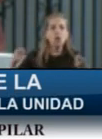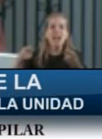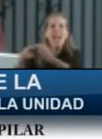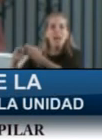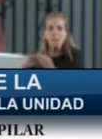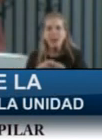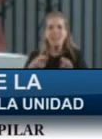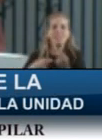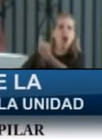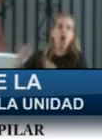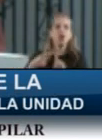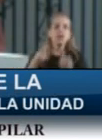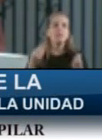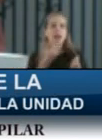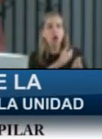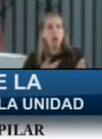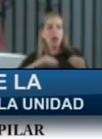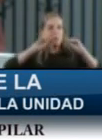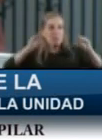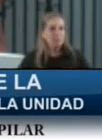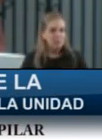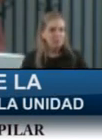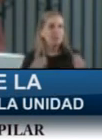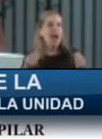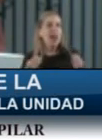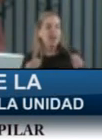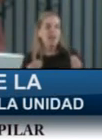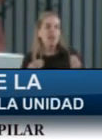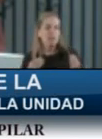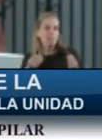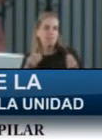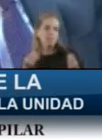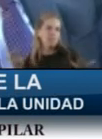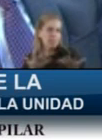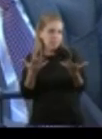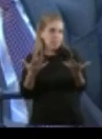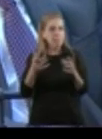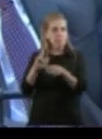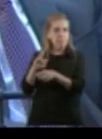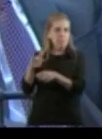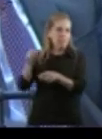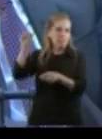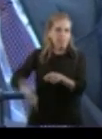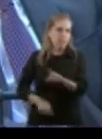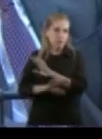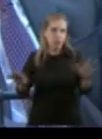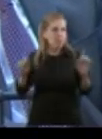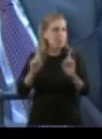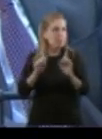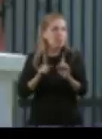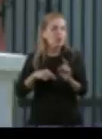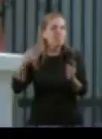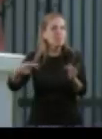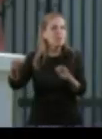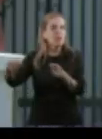brazo, para desunirnos, para hacernos desconfiar entre nosotros. No lo van a lograr, como no lo lograron cada vez que